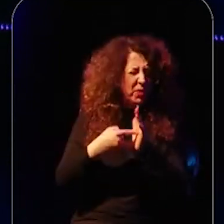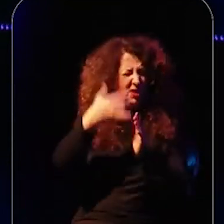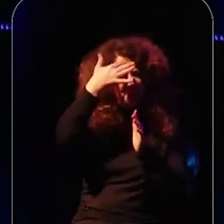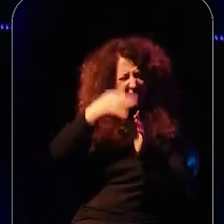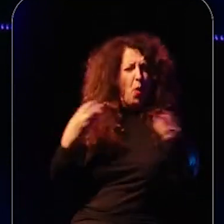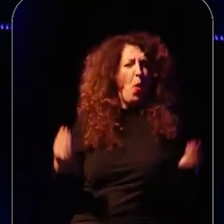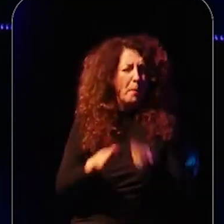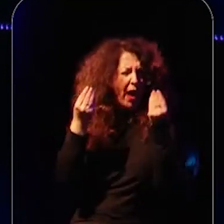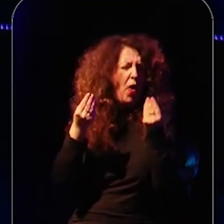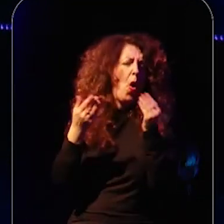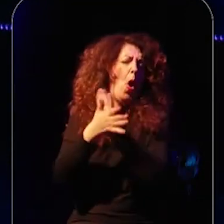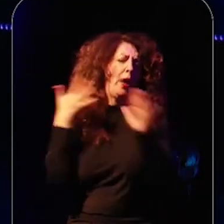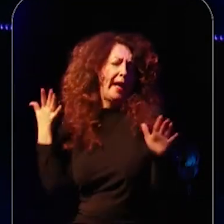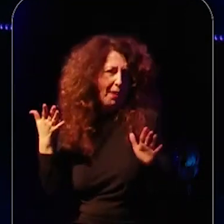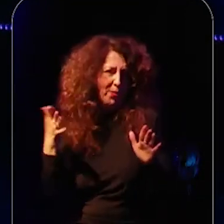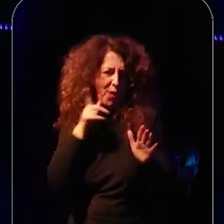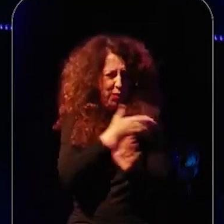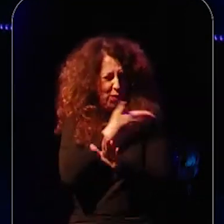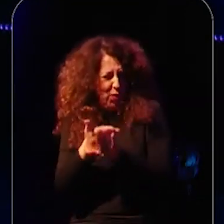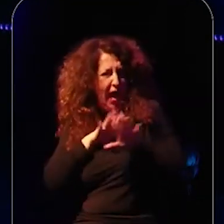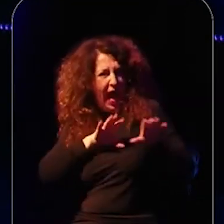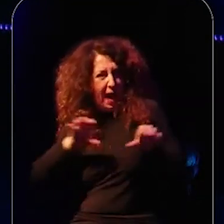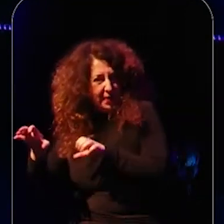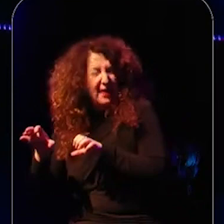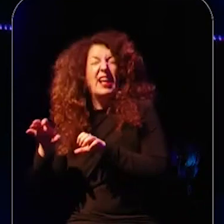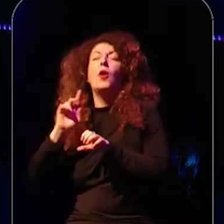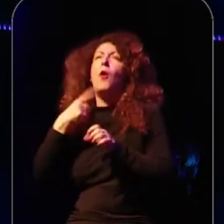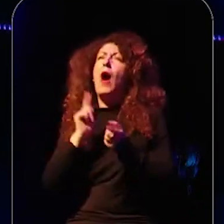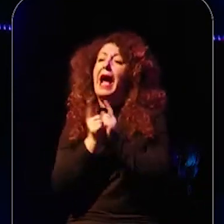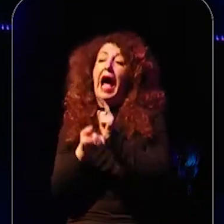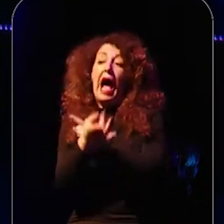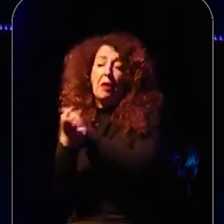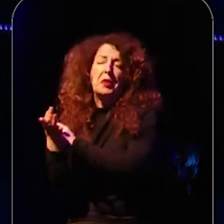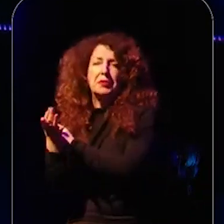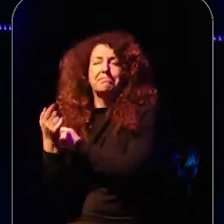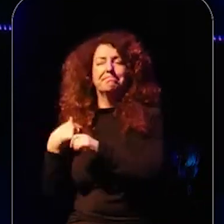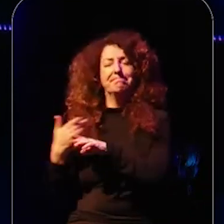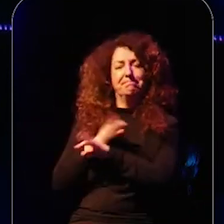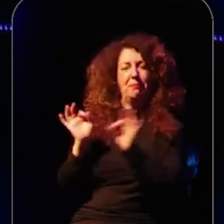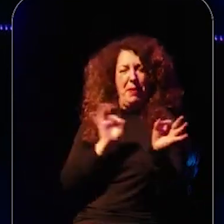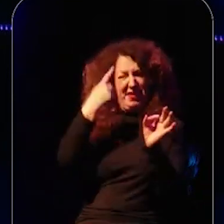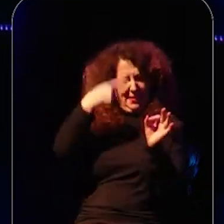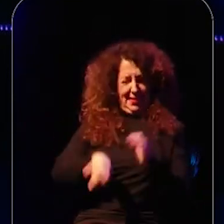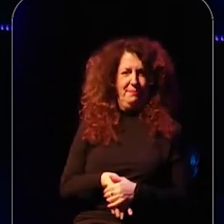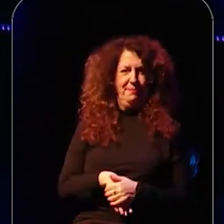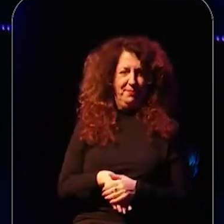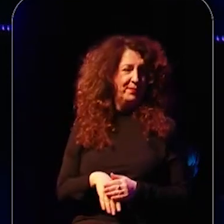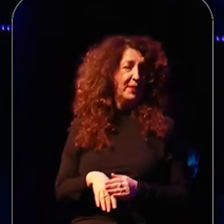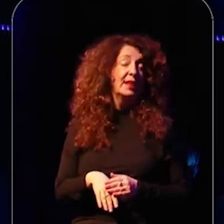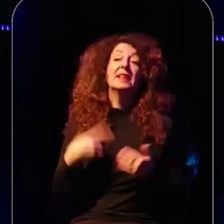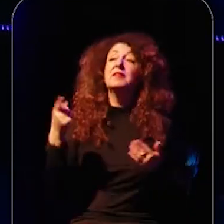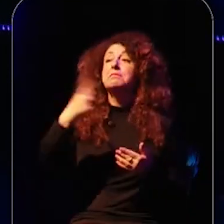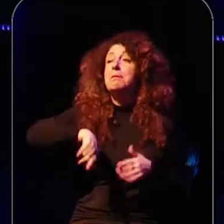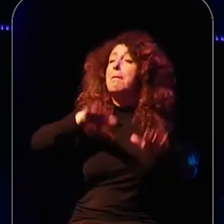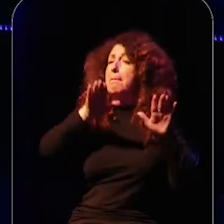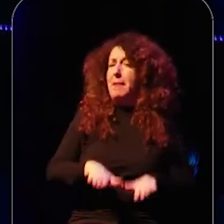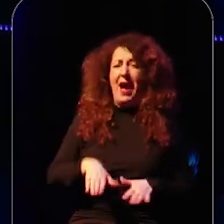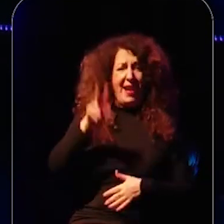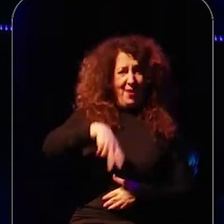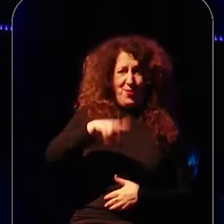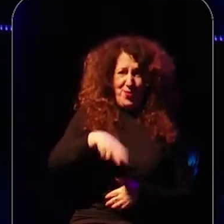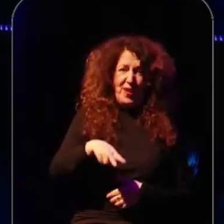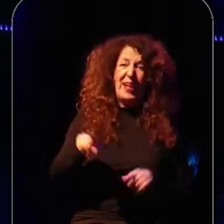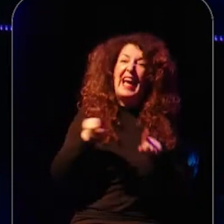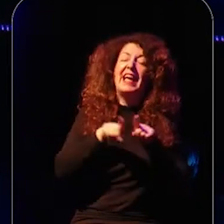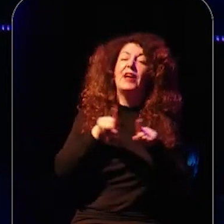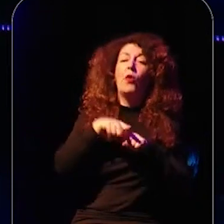rápido y tengas todos los cambios mucho más previstos. Y por último, no quedar separado, que no os pase